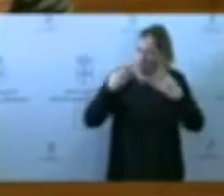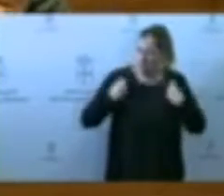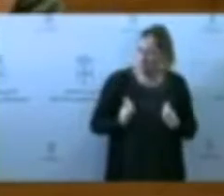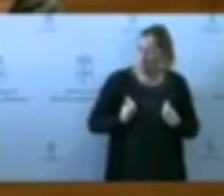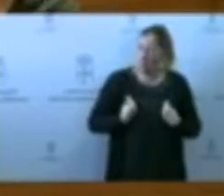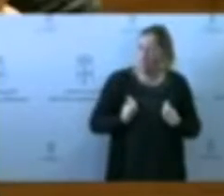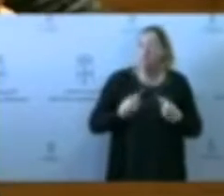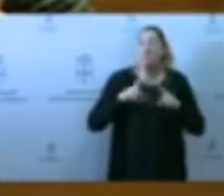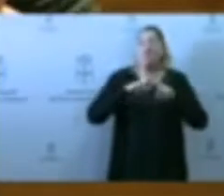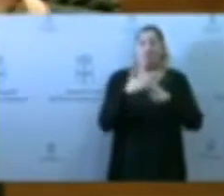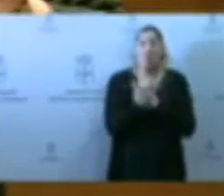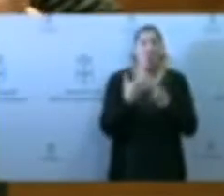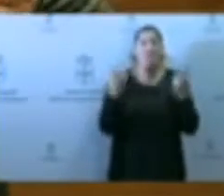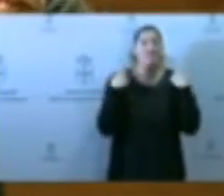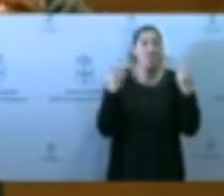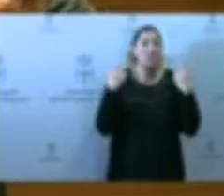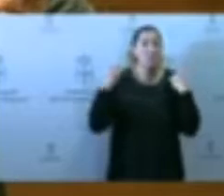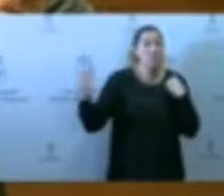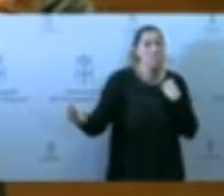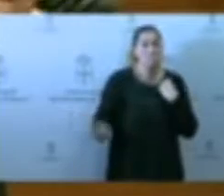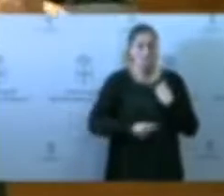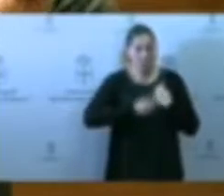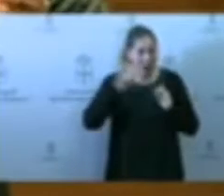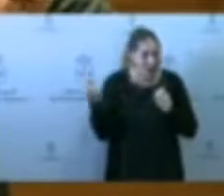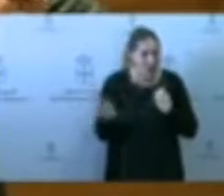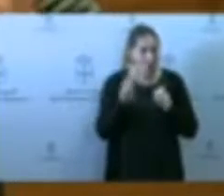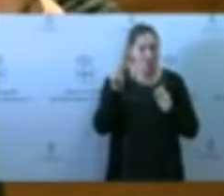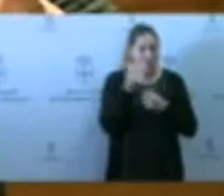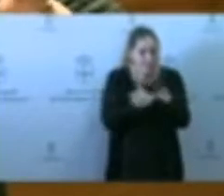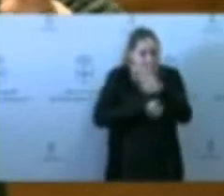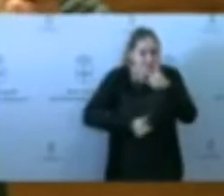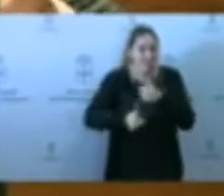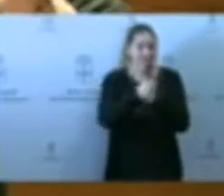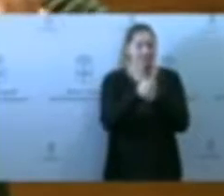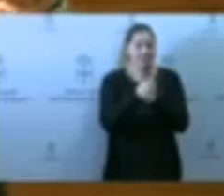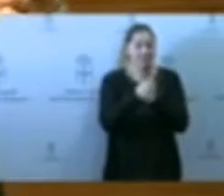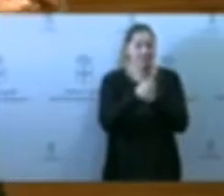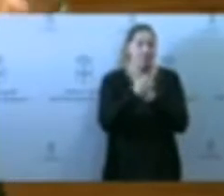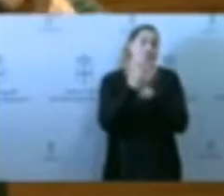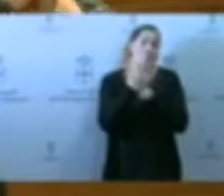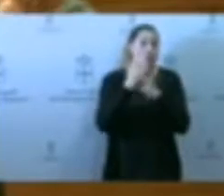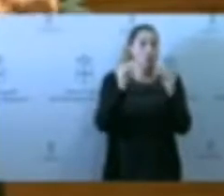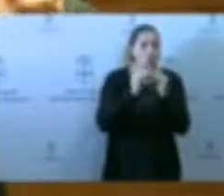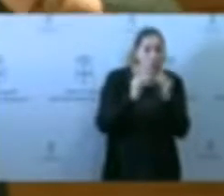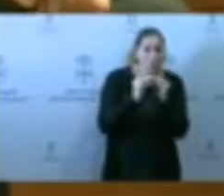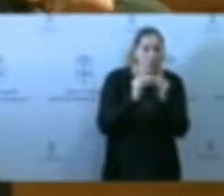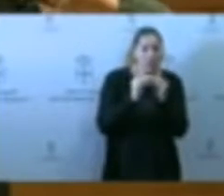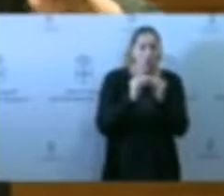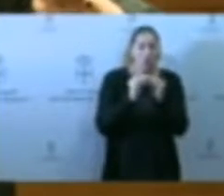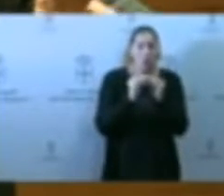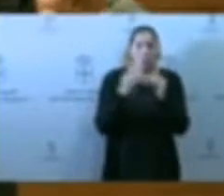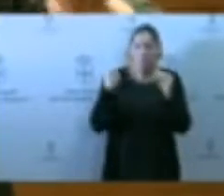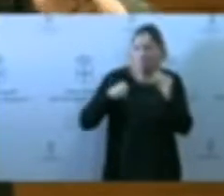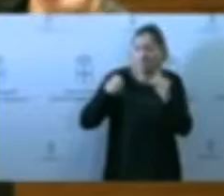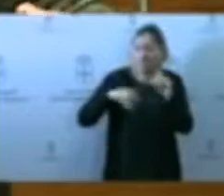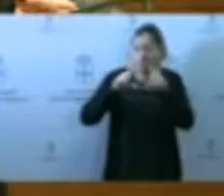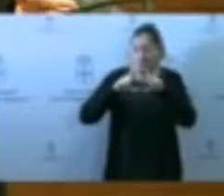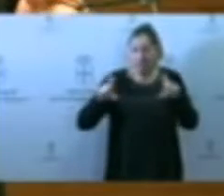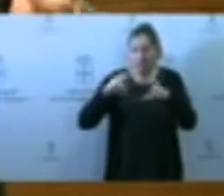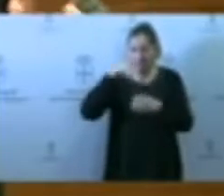coloca en una situación fiscal mejor a la que se coloca un sobrino que en esa empresa